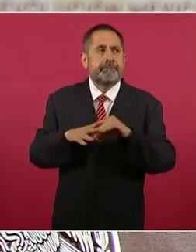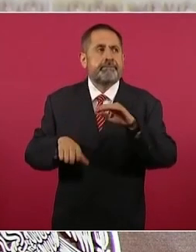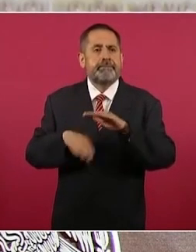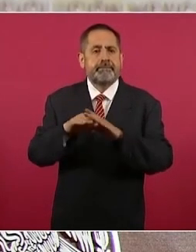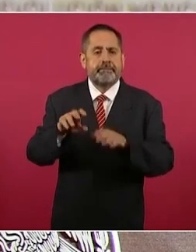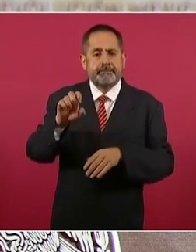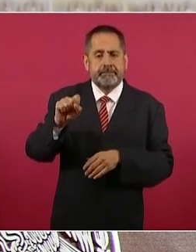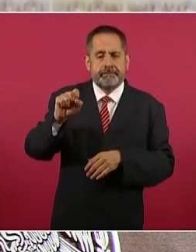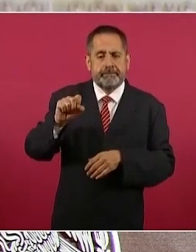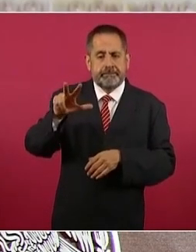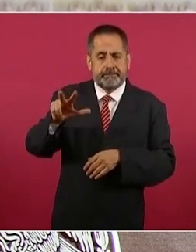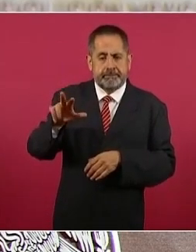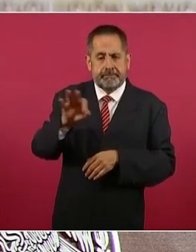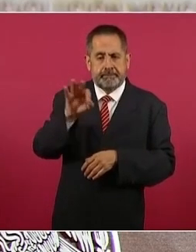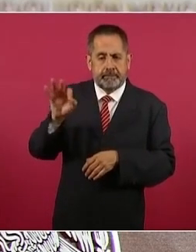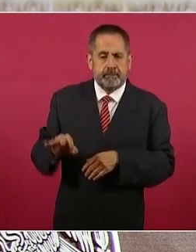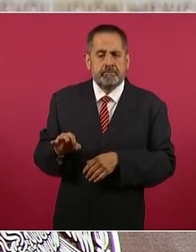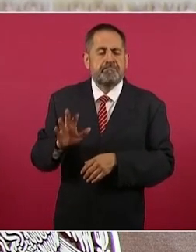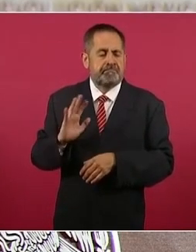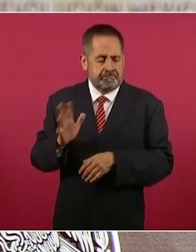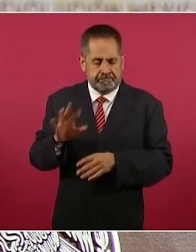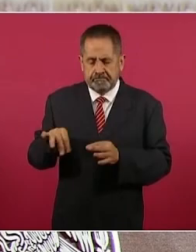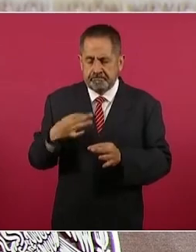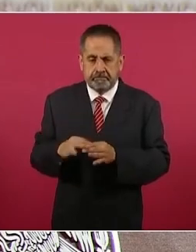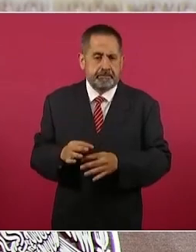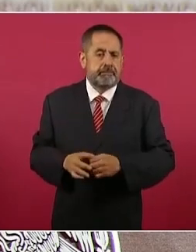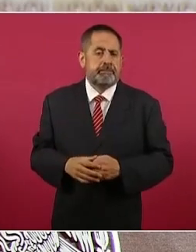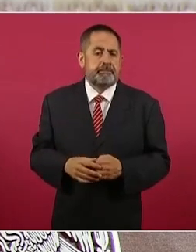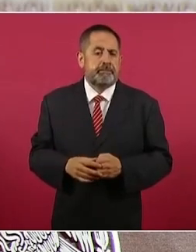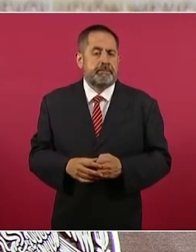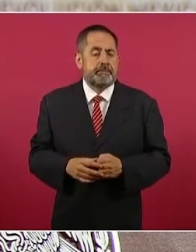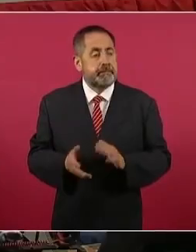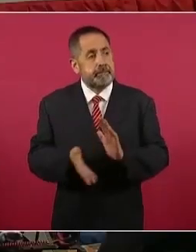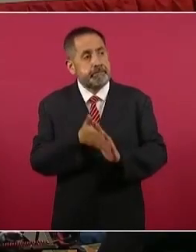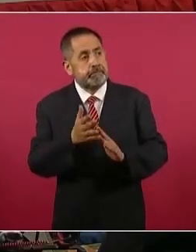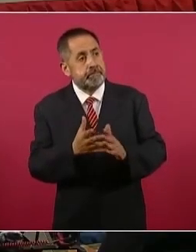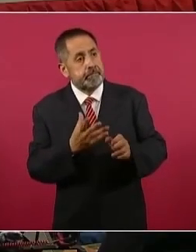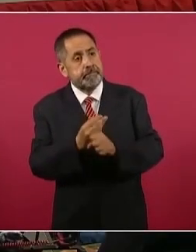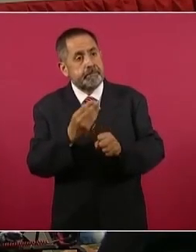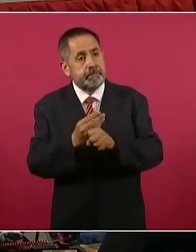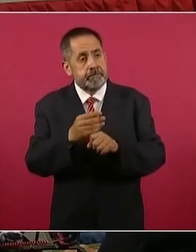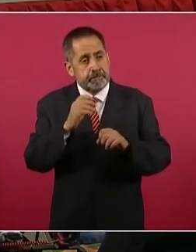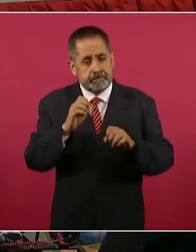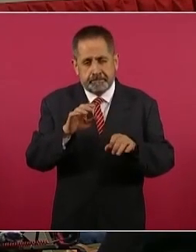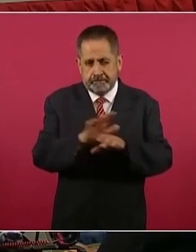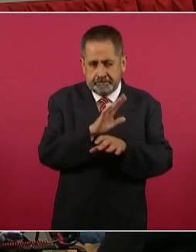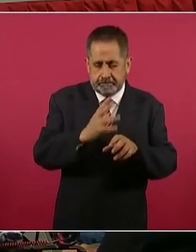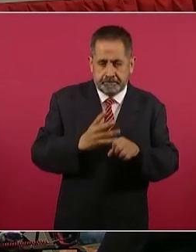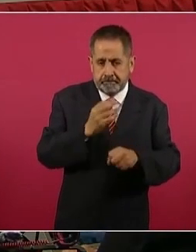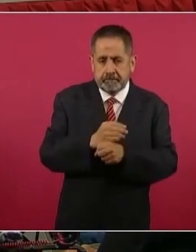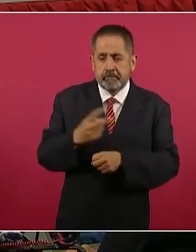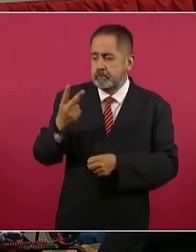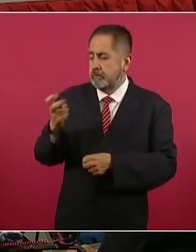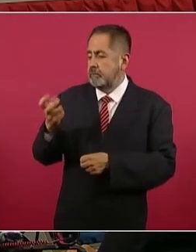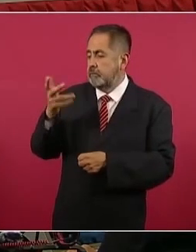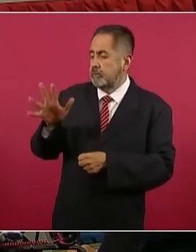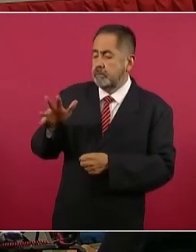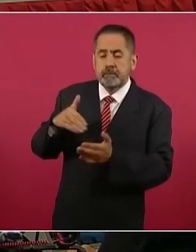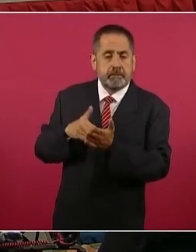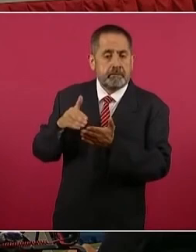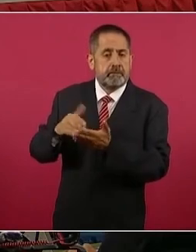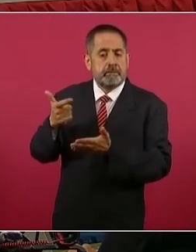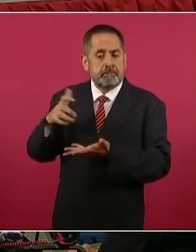un 68 por ciento en infraestructura direcciones de dignificación hay una inversión de 210 millones